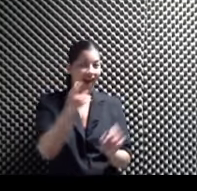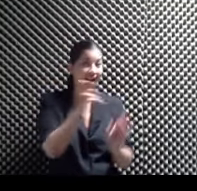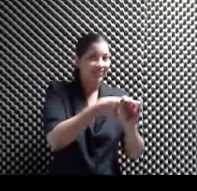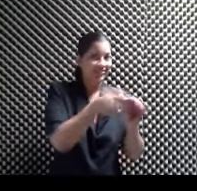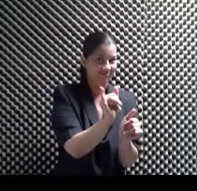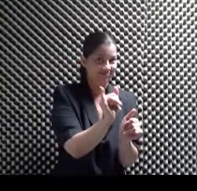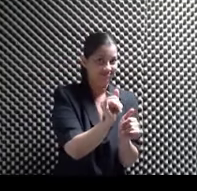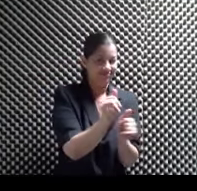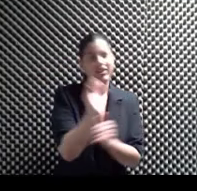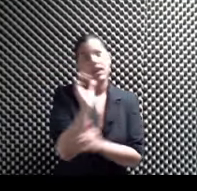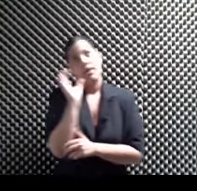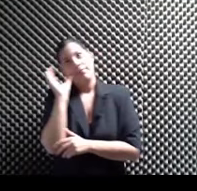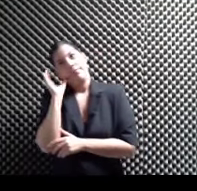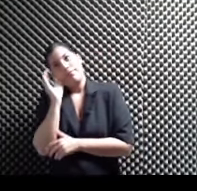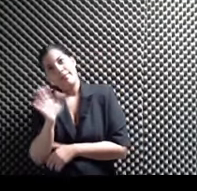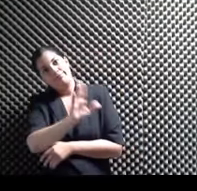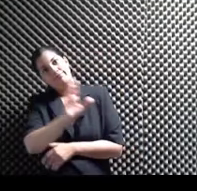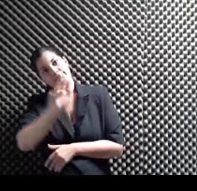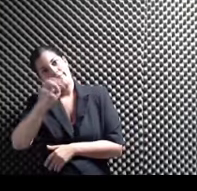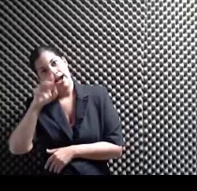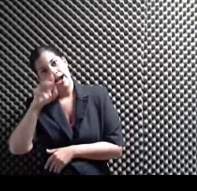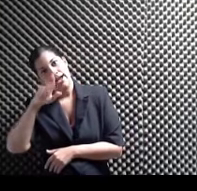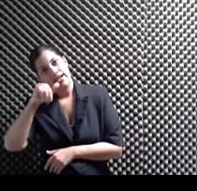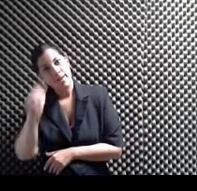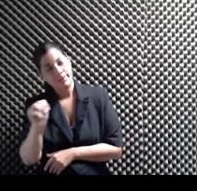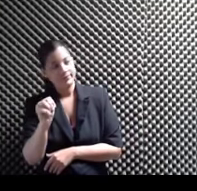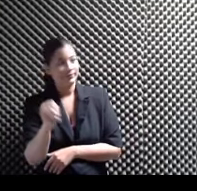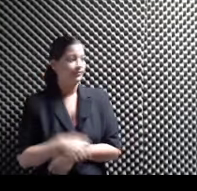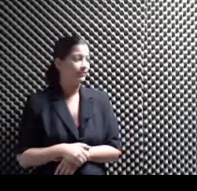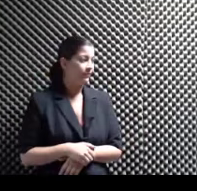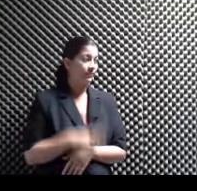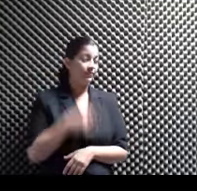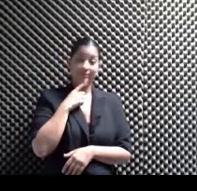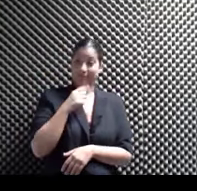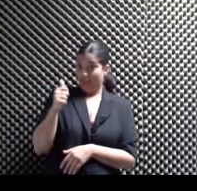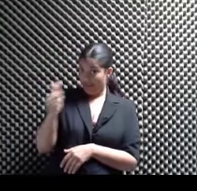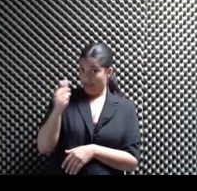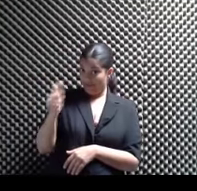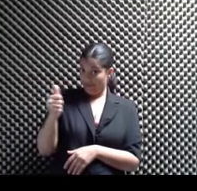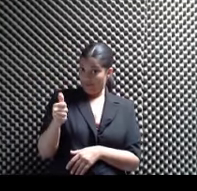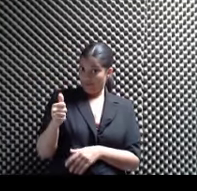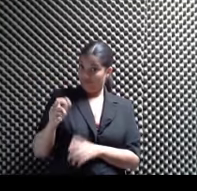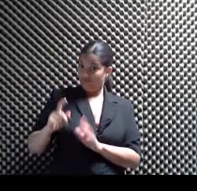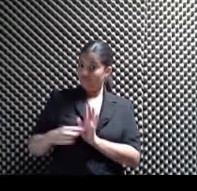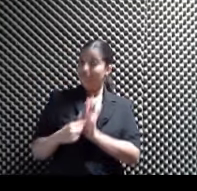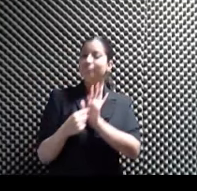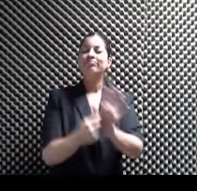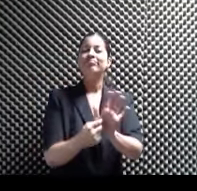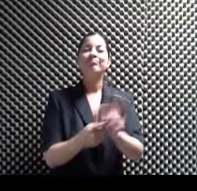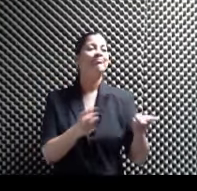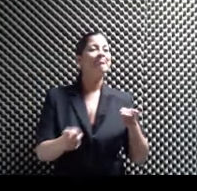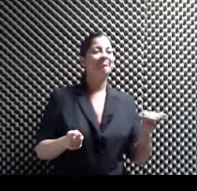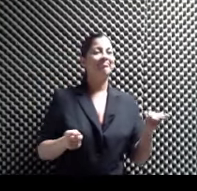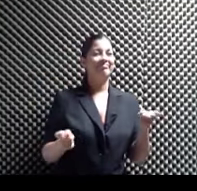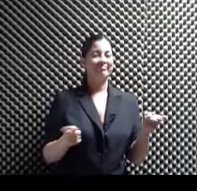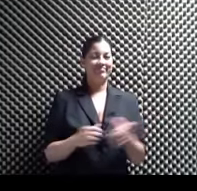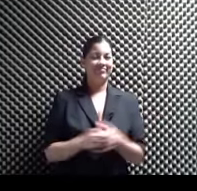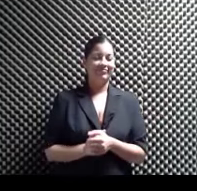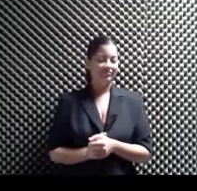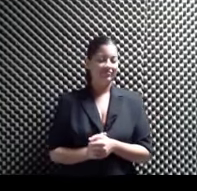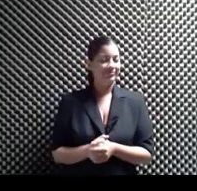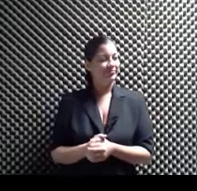Lili García Pues no hace un personaje Hace de Lili García Que es un personaje Que es la moderadora La moderadora del congreso Que la moderadora del congreso